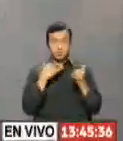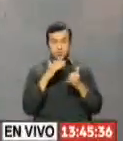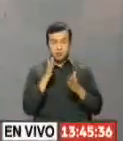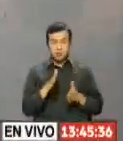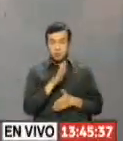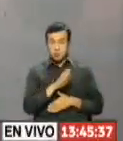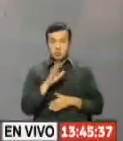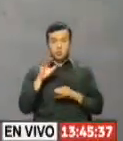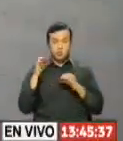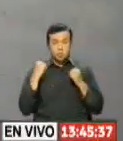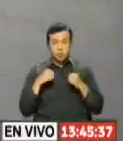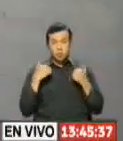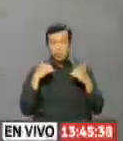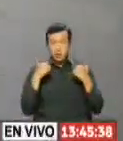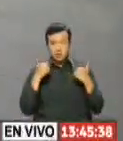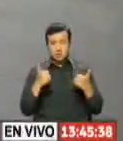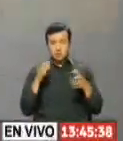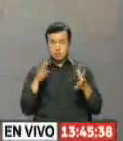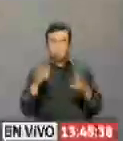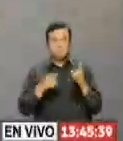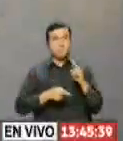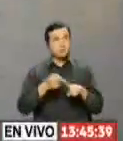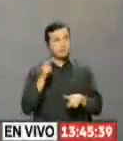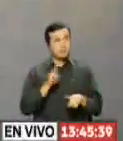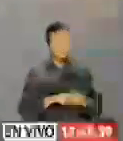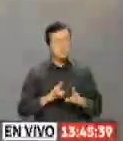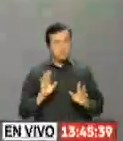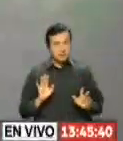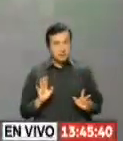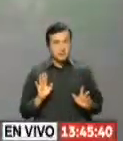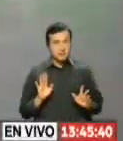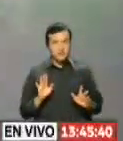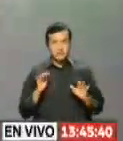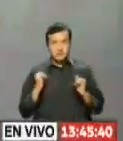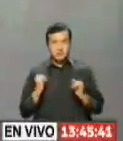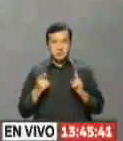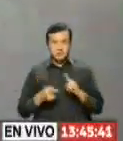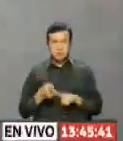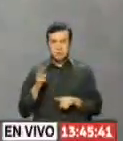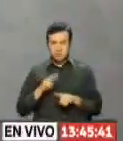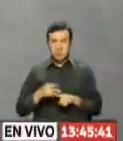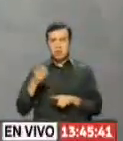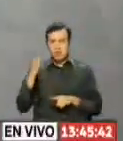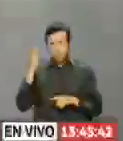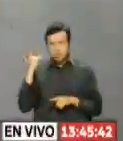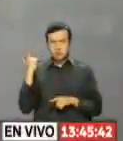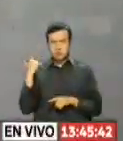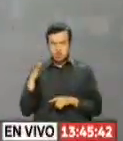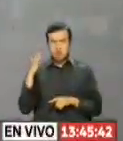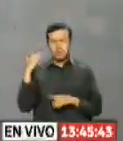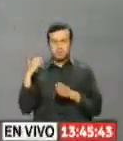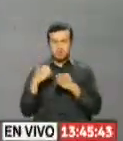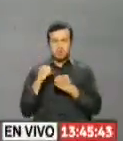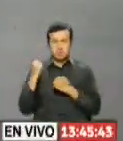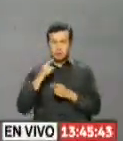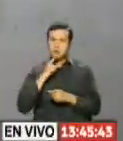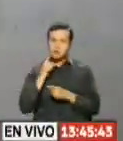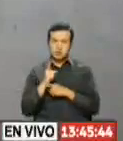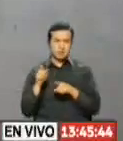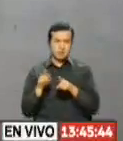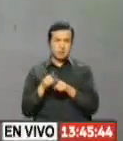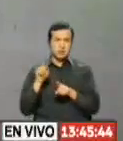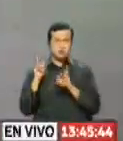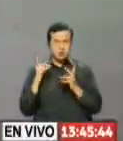debido al bajo rendimiento del equipo austral. Así no es la primera vez que se realiza. Este año antes. Exactamente. En otras oportunidades, en otros equipos, se ha hecho algo